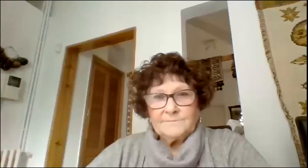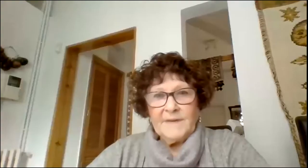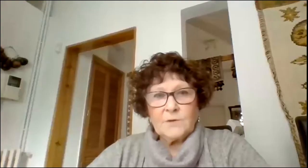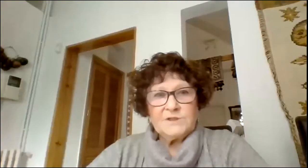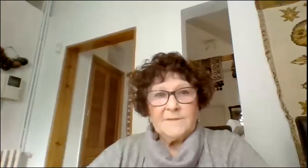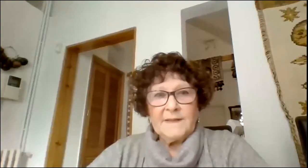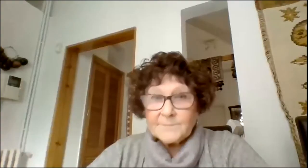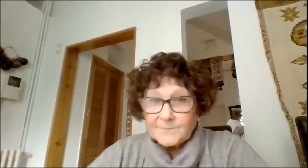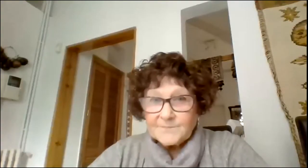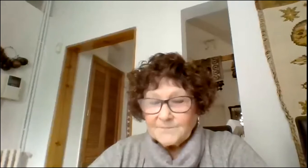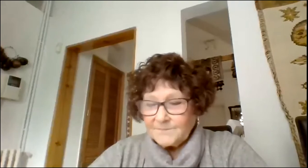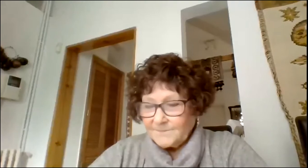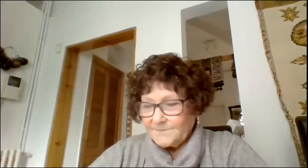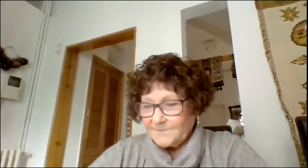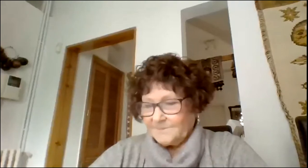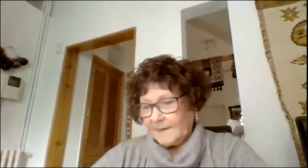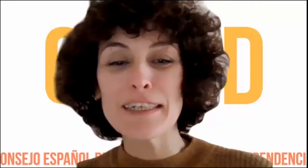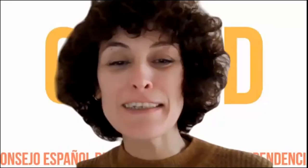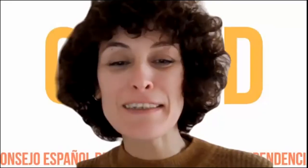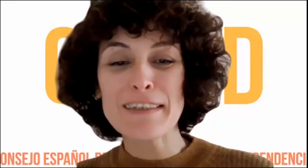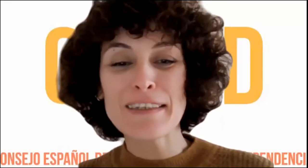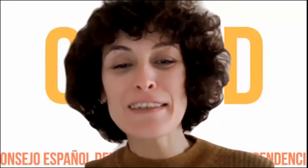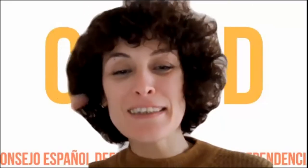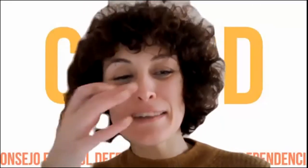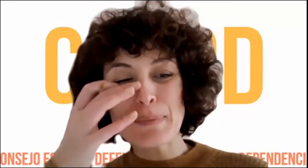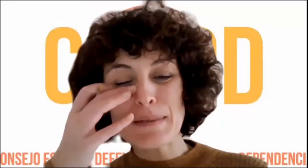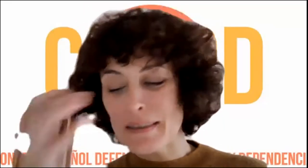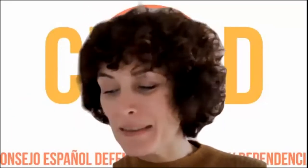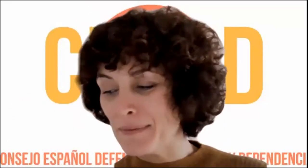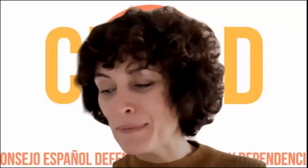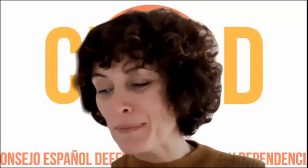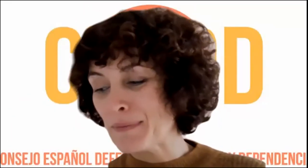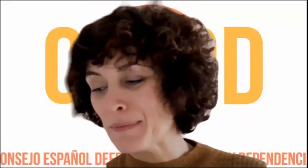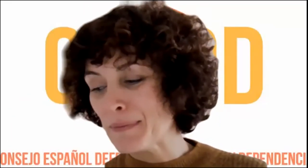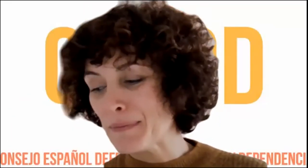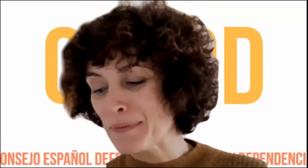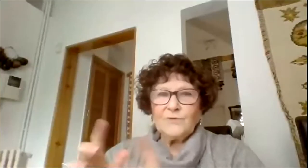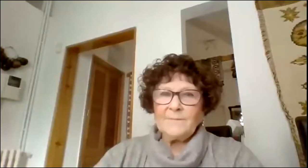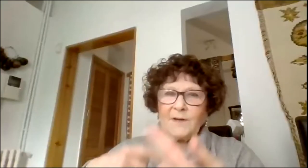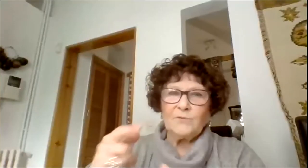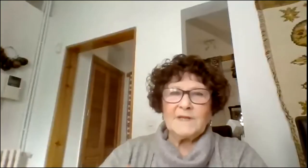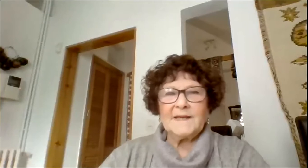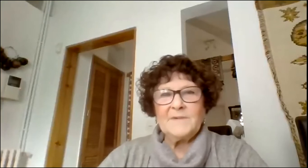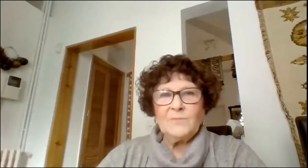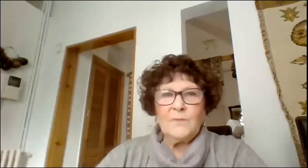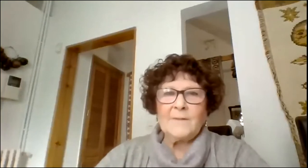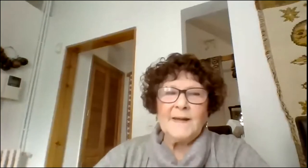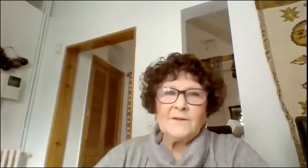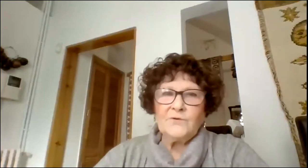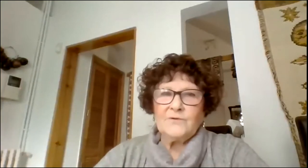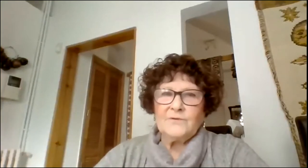Bueno, ¿me escucháis bien? Sí, se te escucha bien. Voy a empezar con una pregunta que